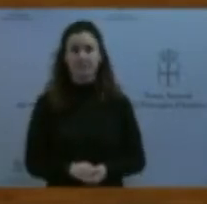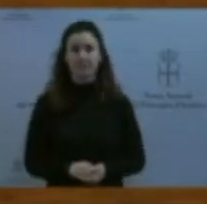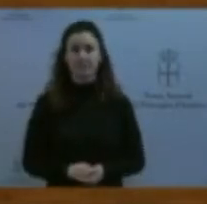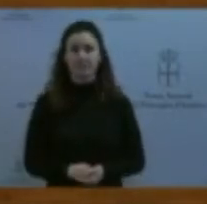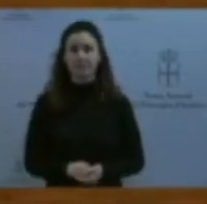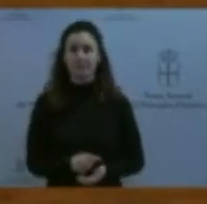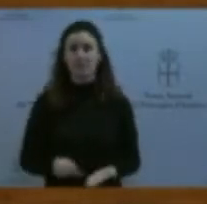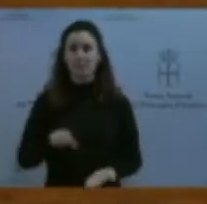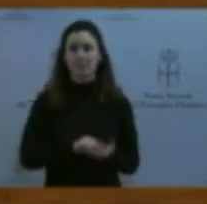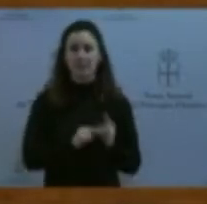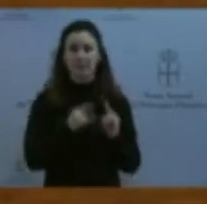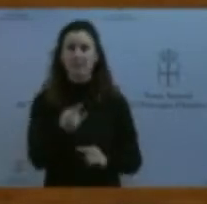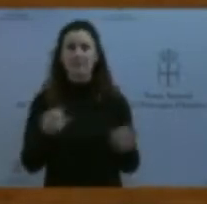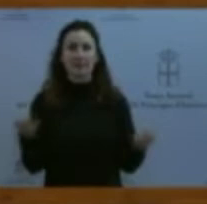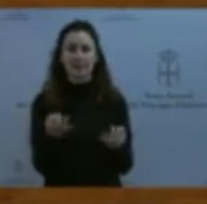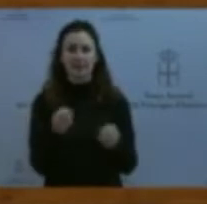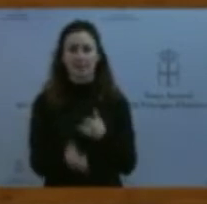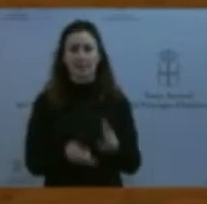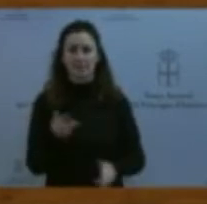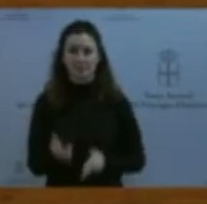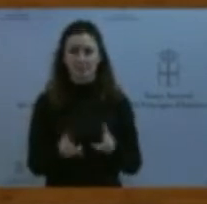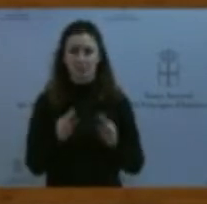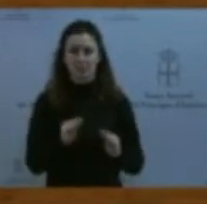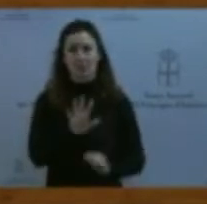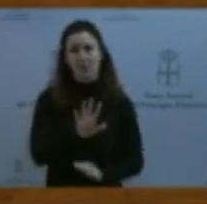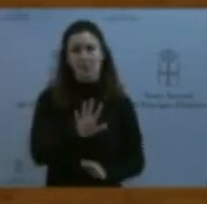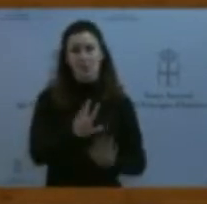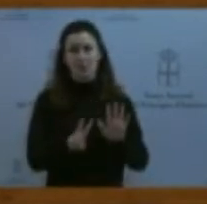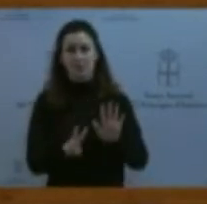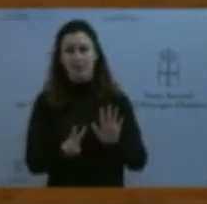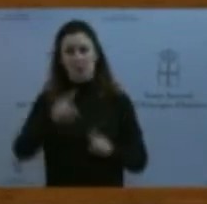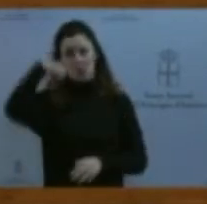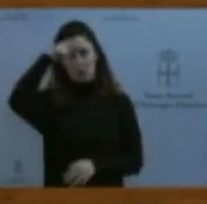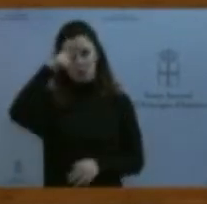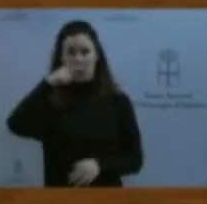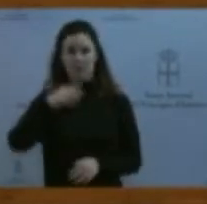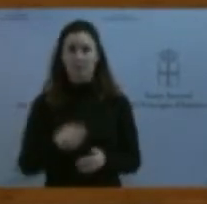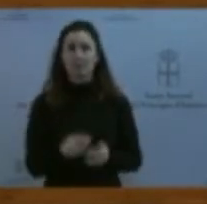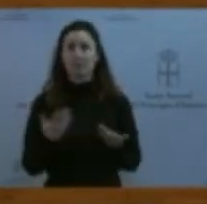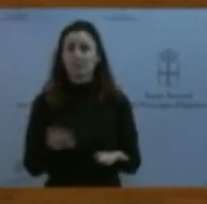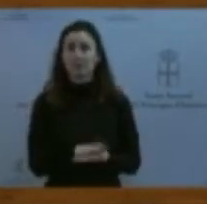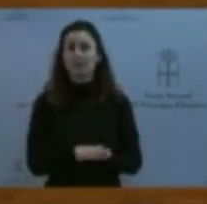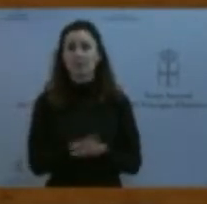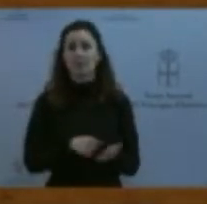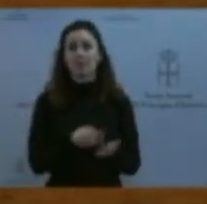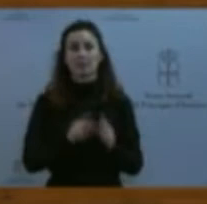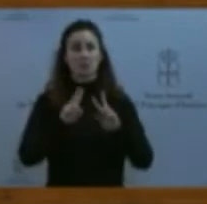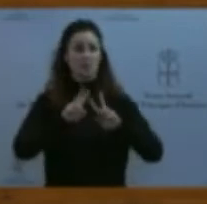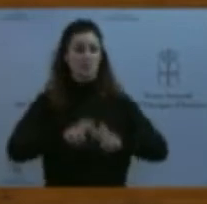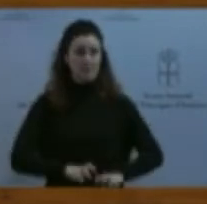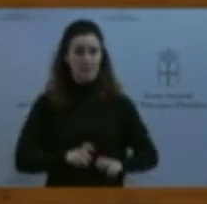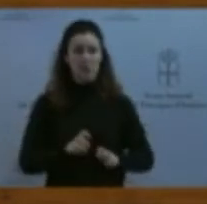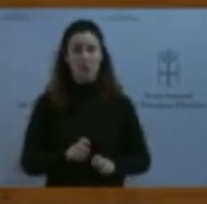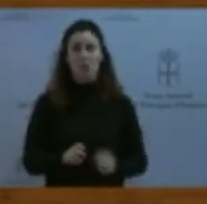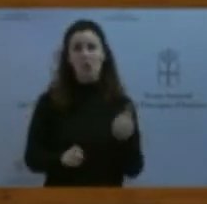Vasco, entre 5 y 7 doctores. En el caso de proyectos de investigación, 1 en el caso de Asturias, 1